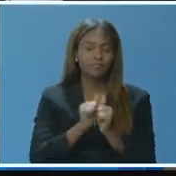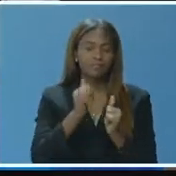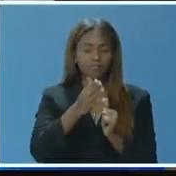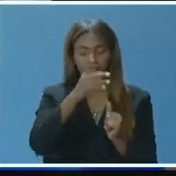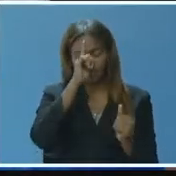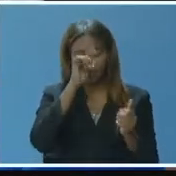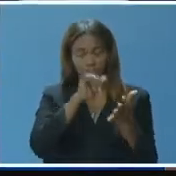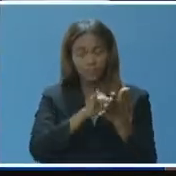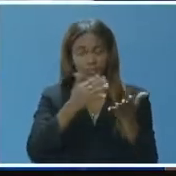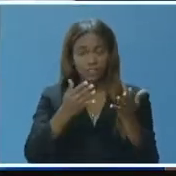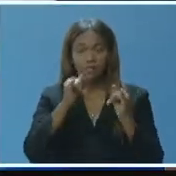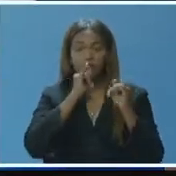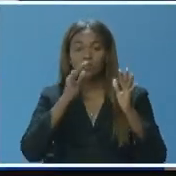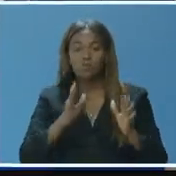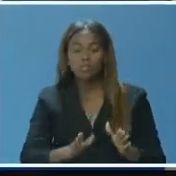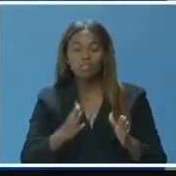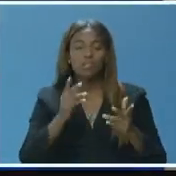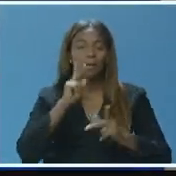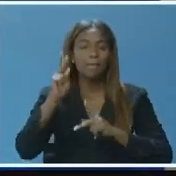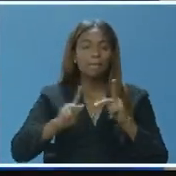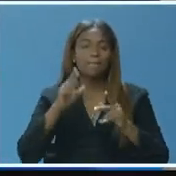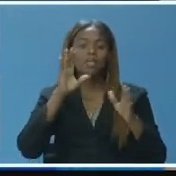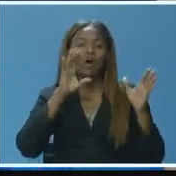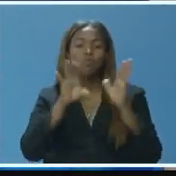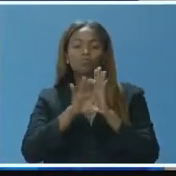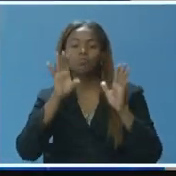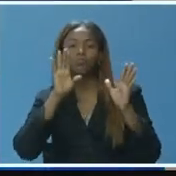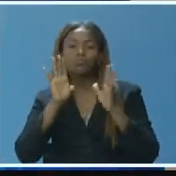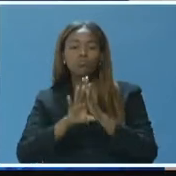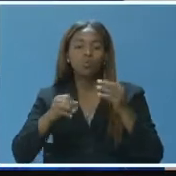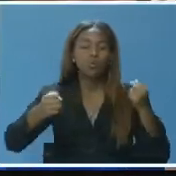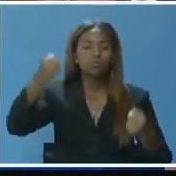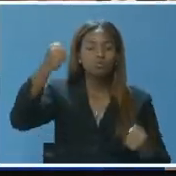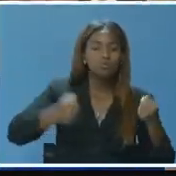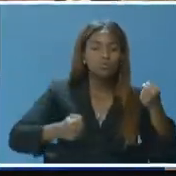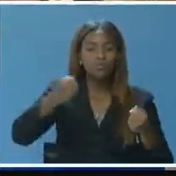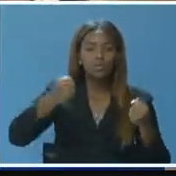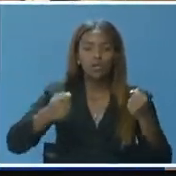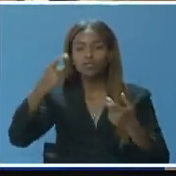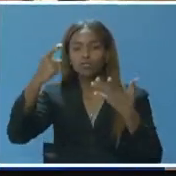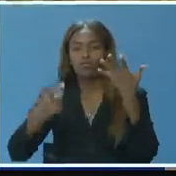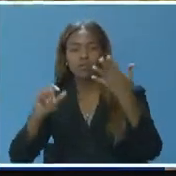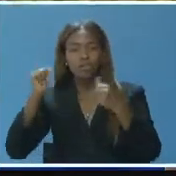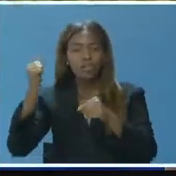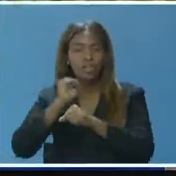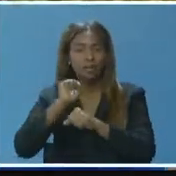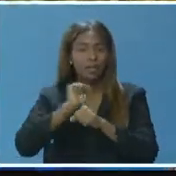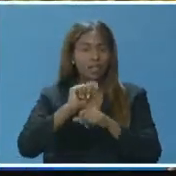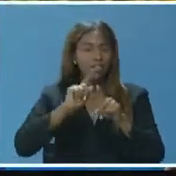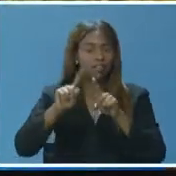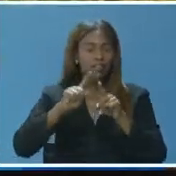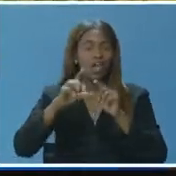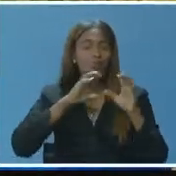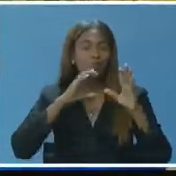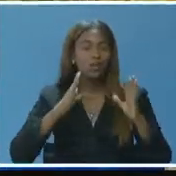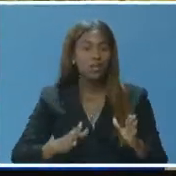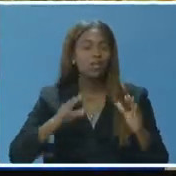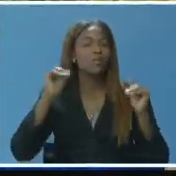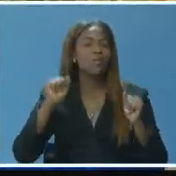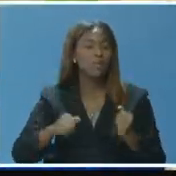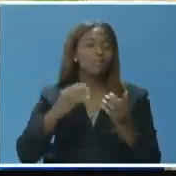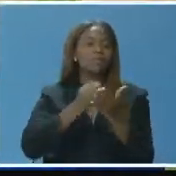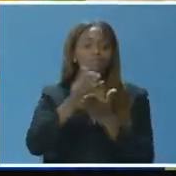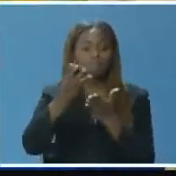todos los periodistas, camarógrafos, fotógrafos, choferes, editores, mensajeros y demás empleados de los medios de comunicación podrán